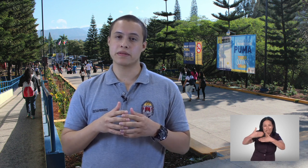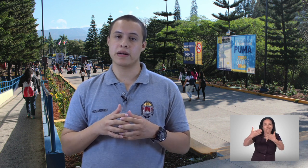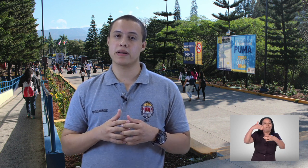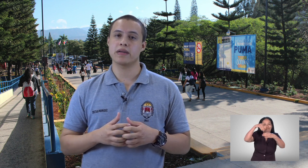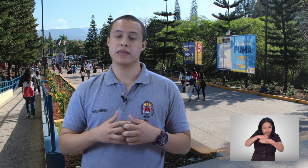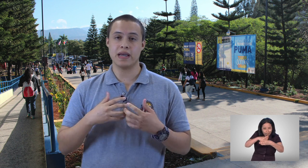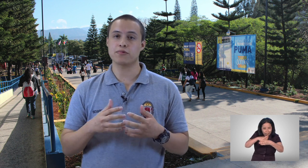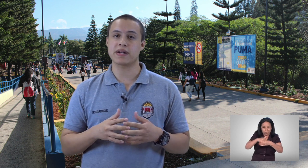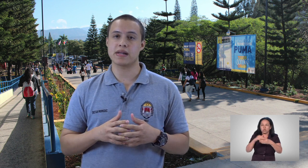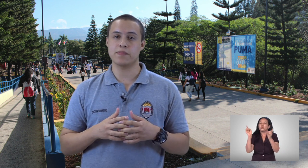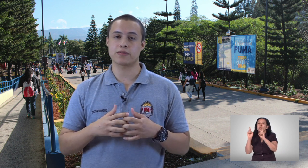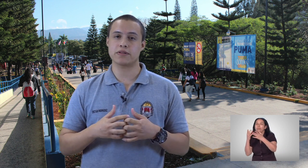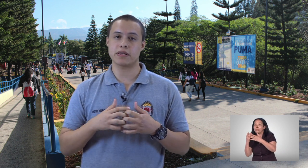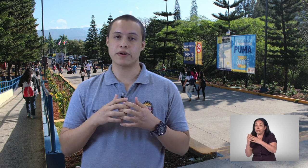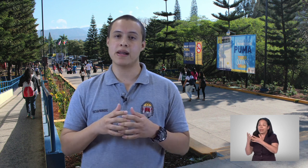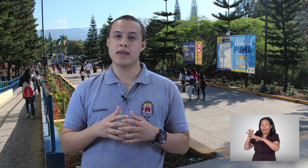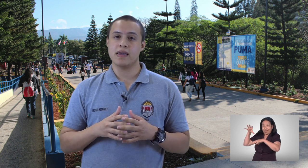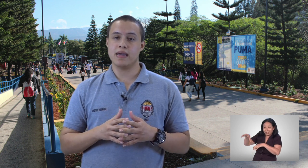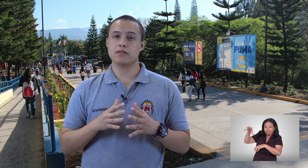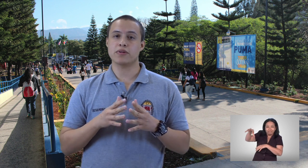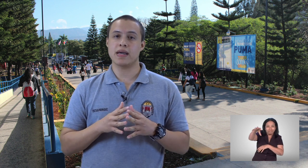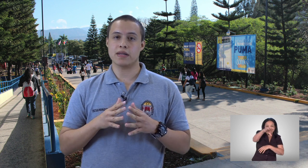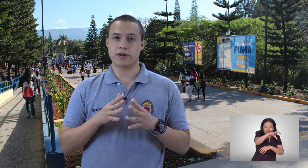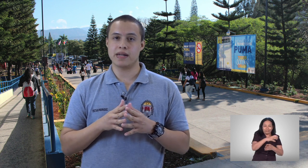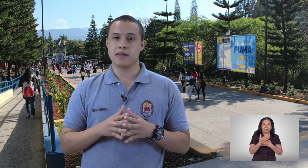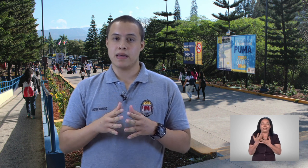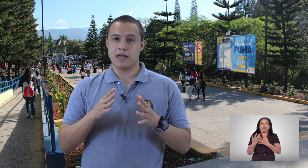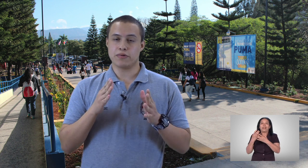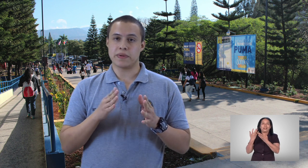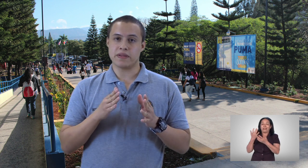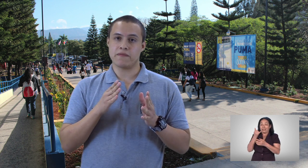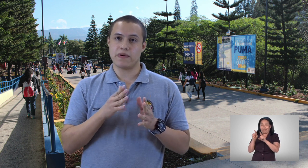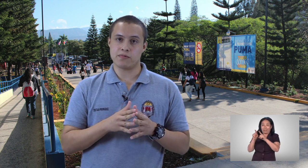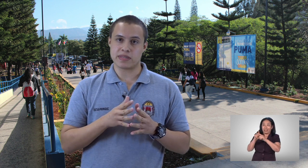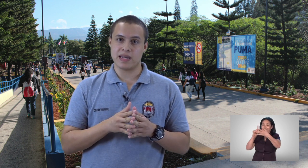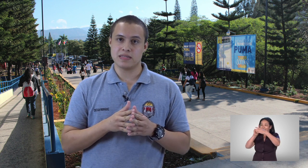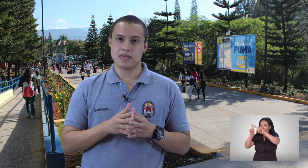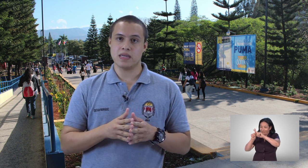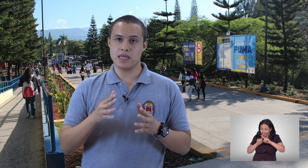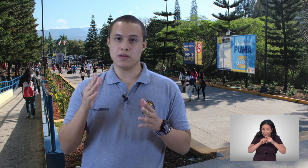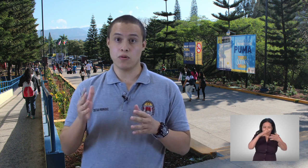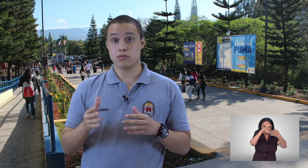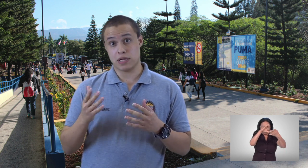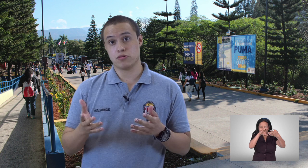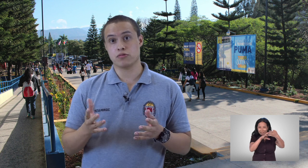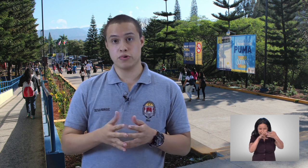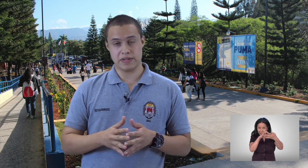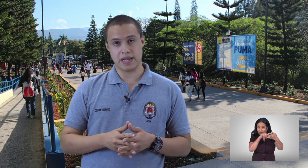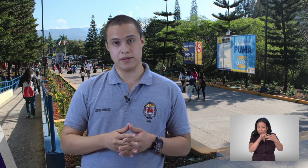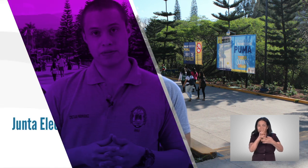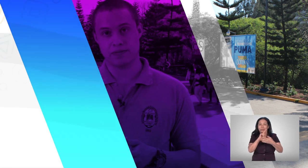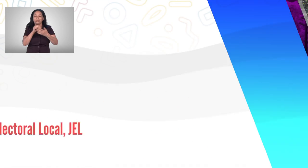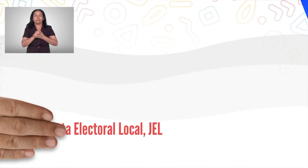organizar y ejecutar el proceso electoral en las unidades electorales, en sus respectivas facultades y o centros